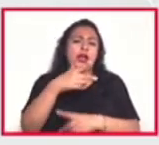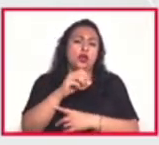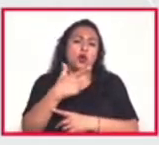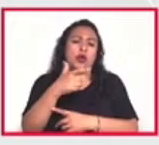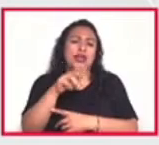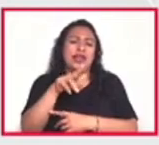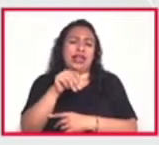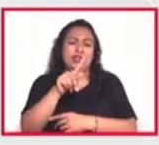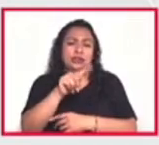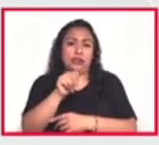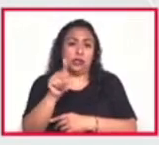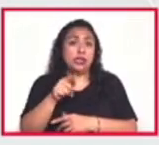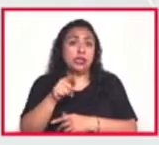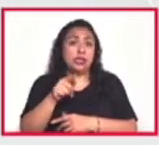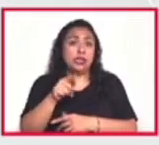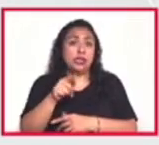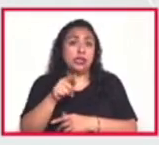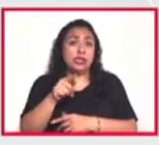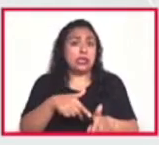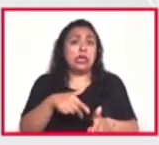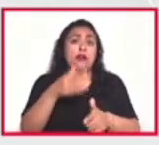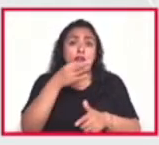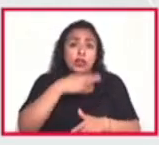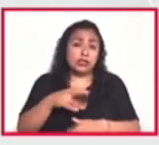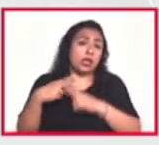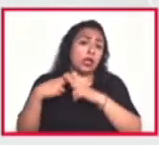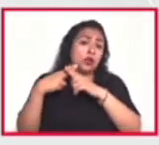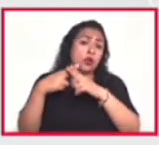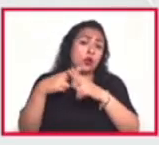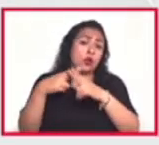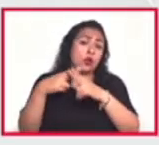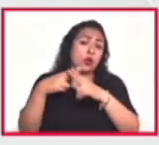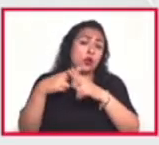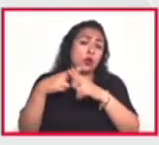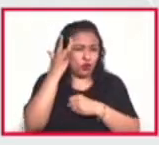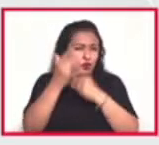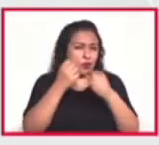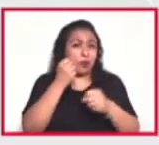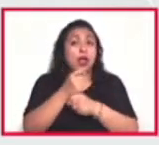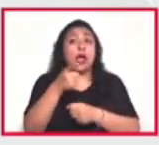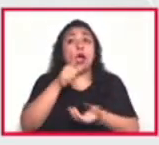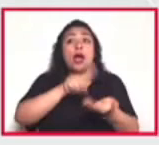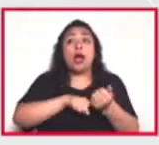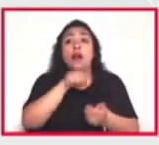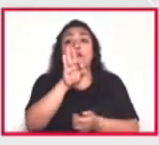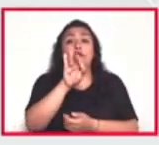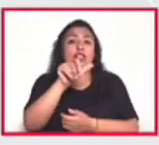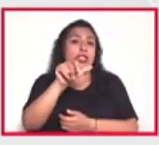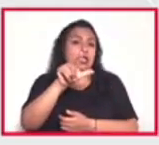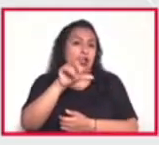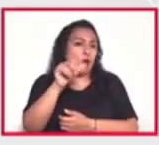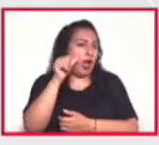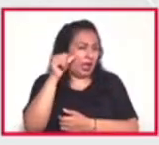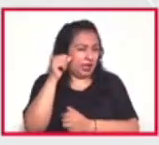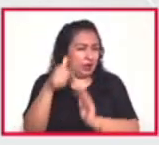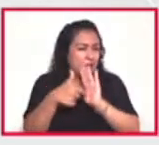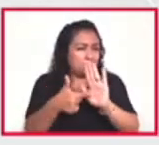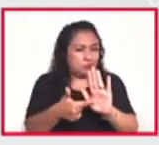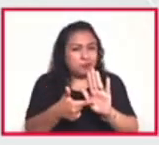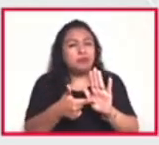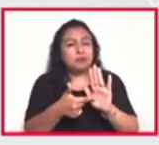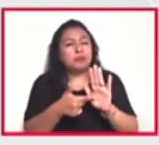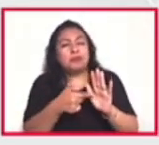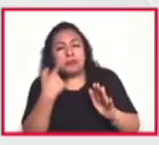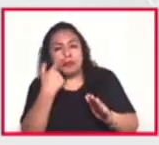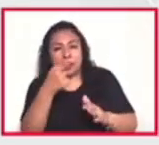continúa celebrando sus 90 años, ahora en la Feria Internacional del Libro de Oaxaca. Esto sucedió el día de ayer, lo estuvimos siguiendo muy de cerca en Noticias